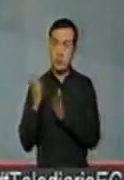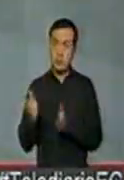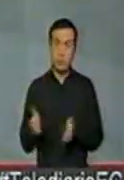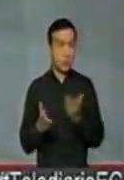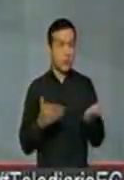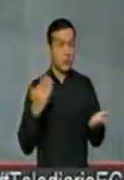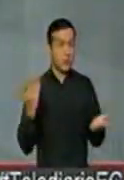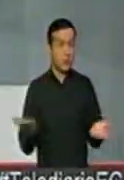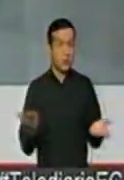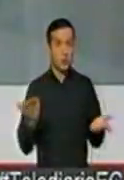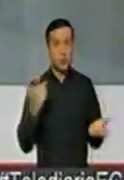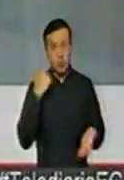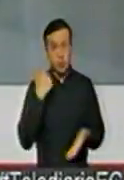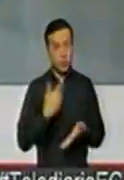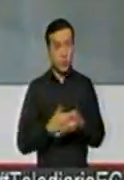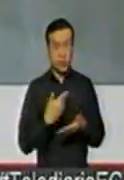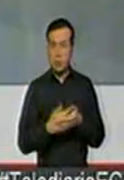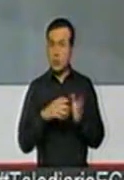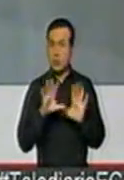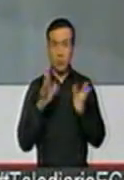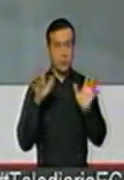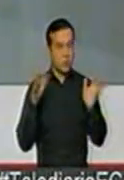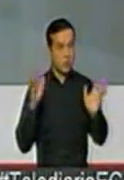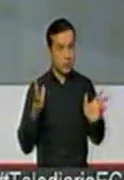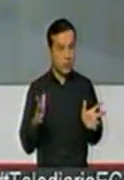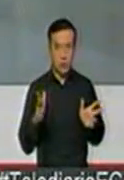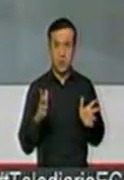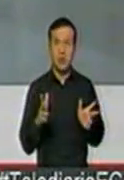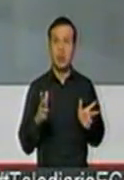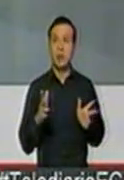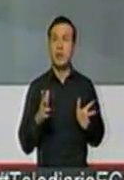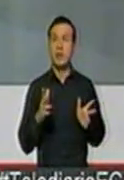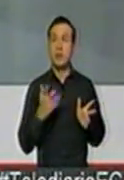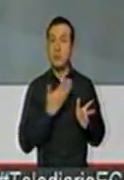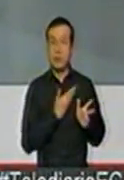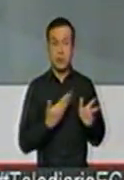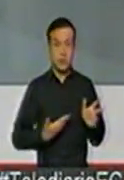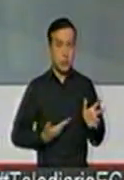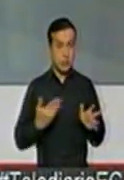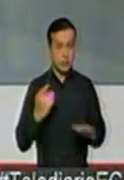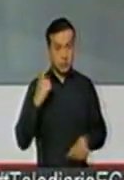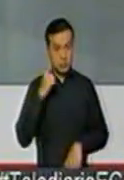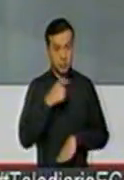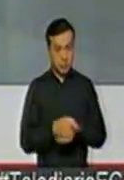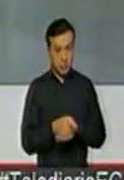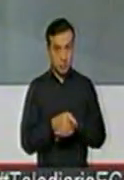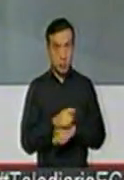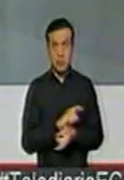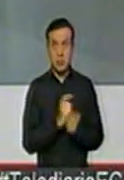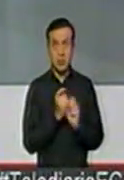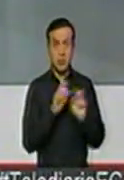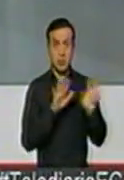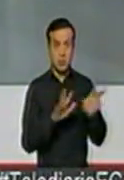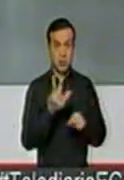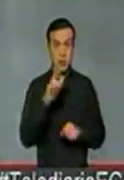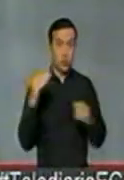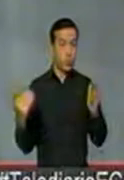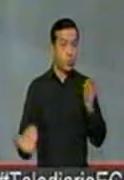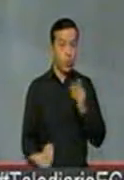tienen sustento alguno, ni siquiera existe un decreto ejecutivo que reemplace al decreto